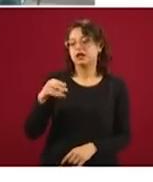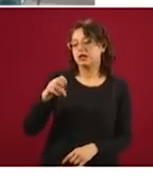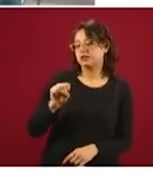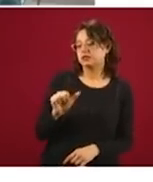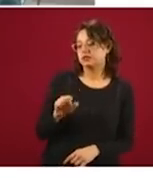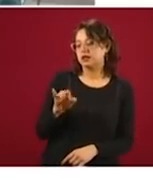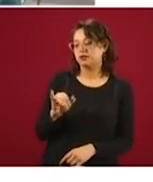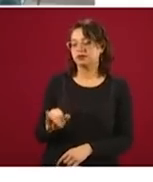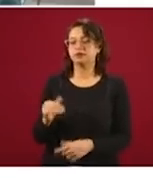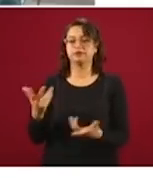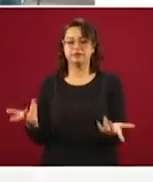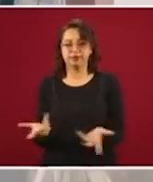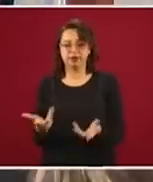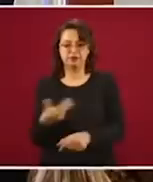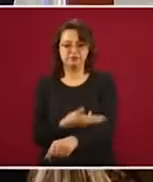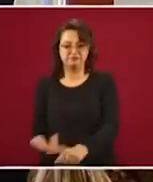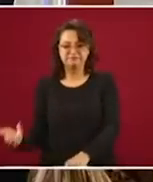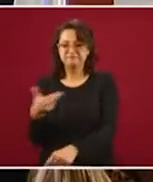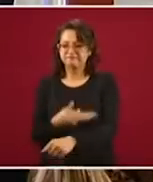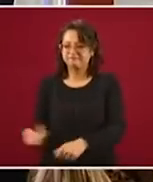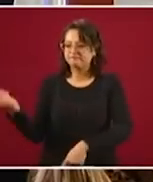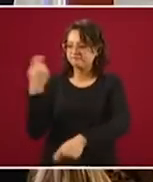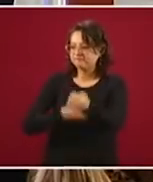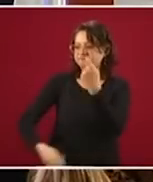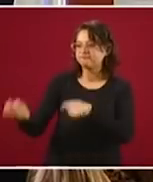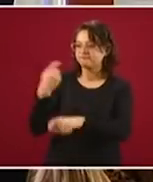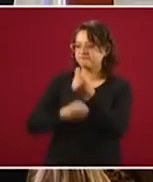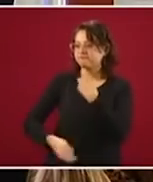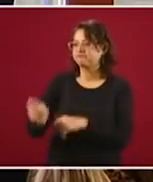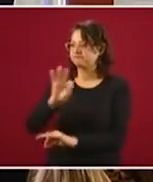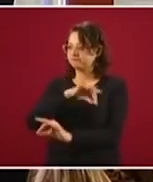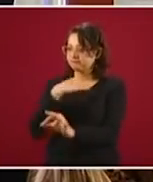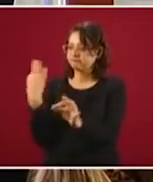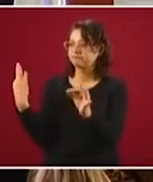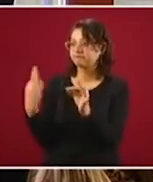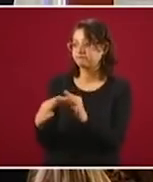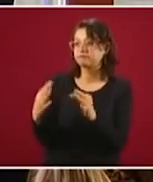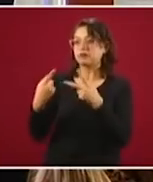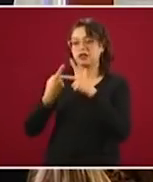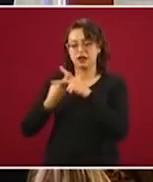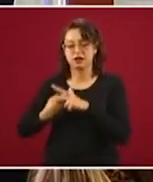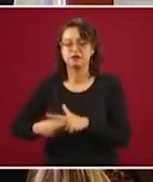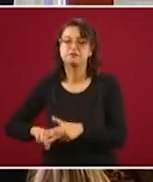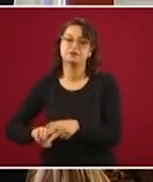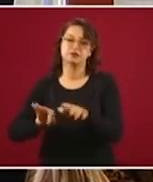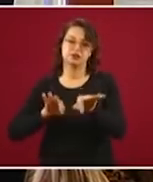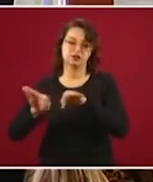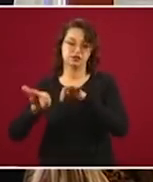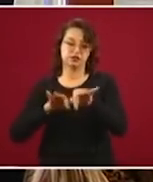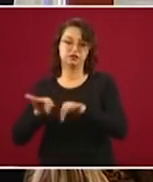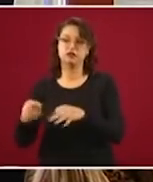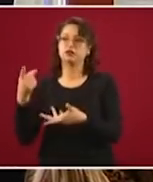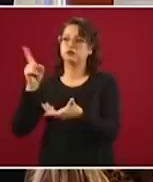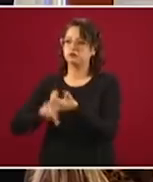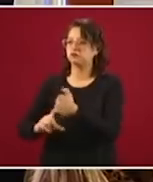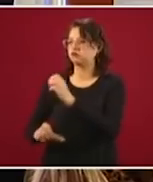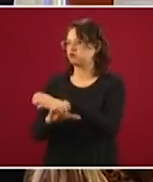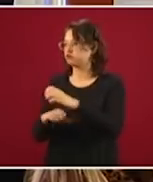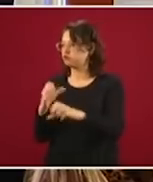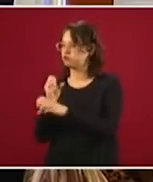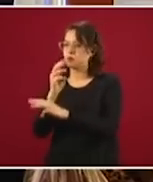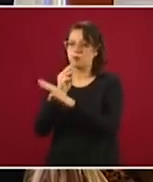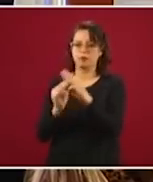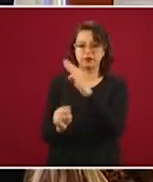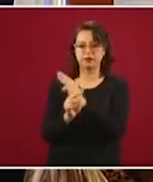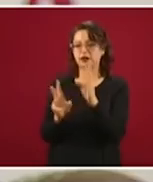Bienestar para garantizar los equipos de salud. Como saben ustedes y lo hemos comentado, y me